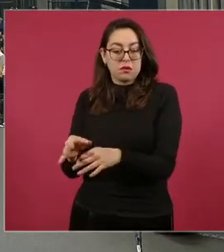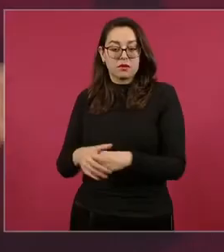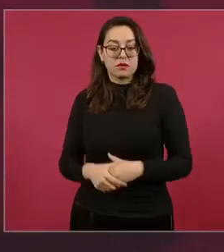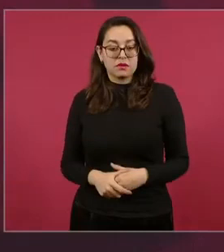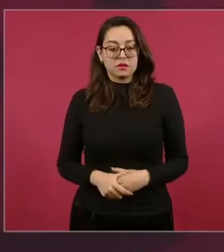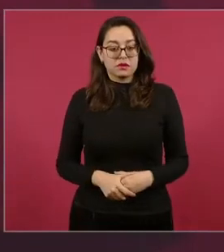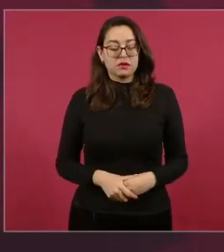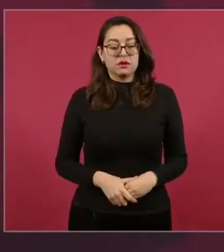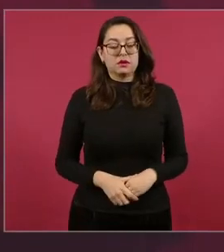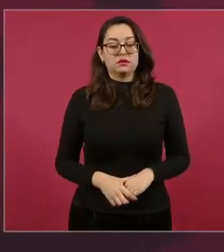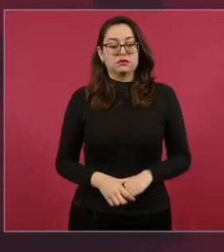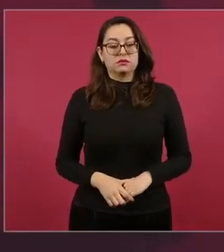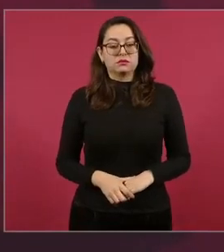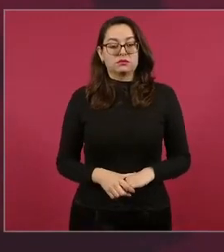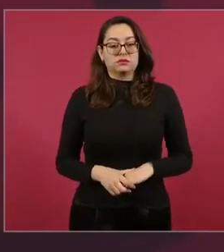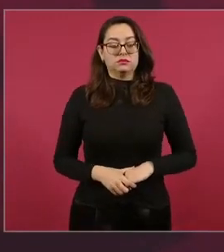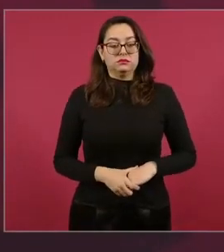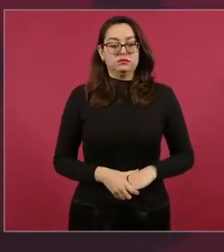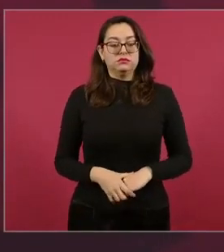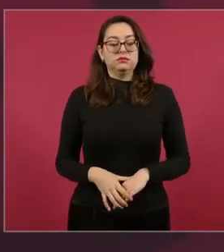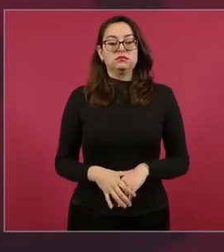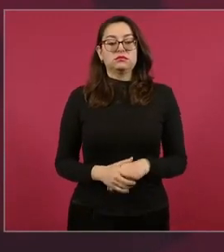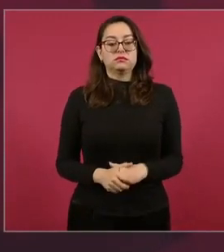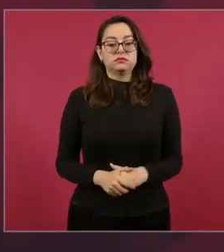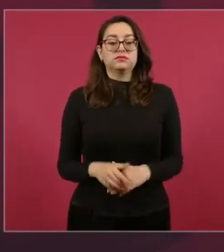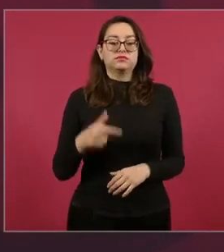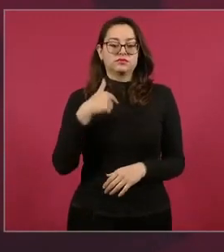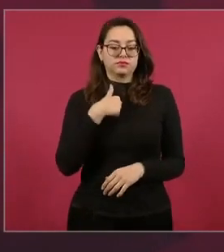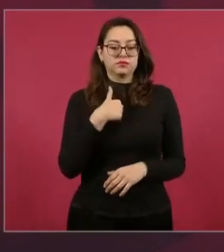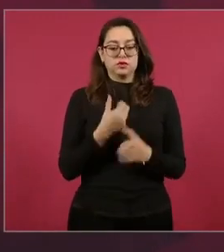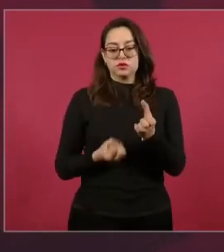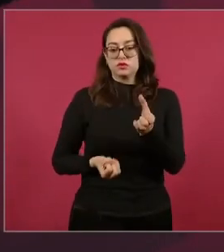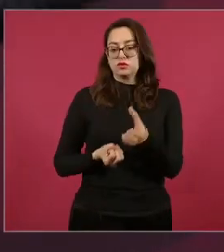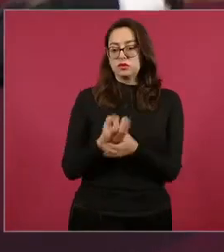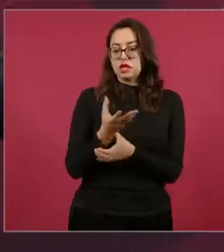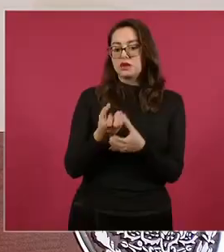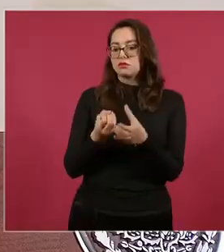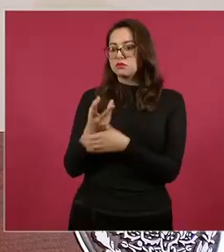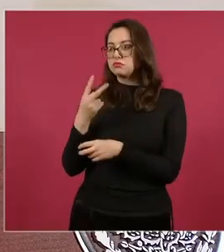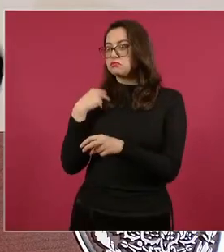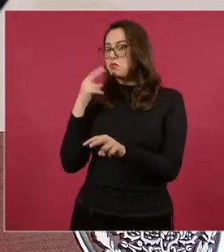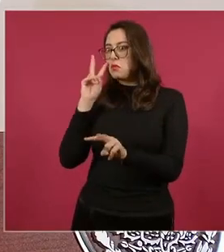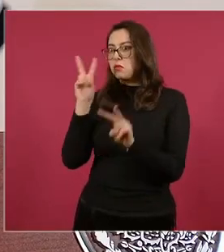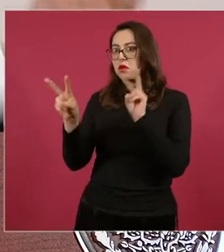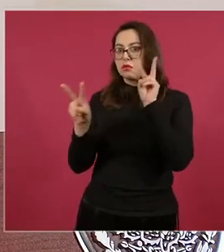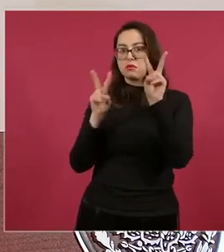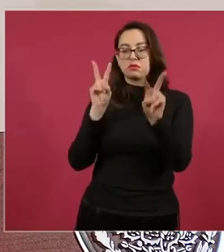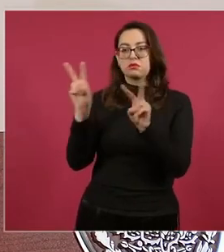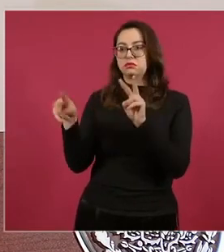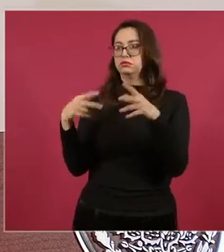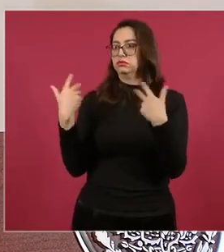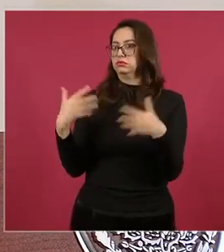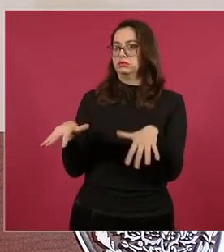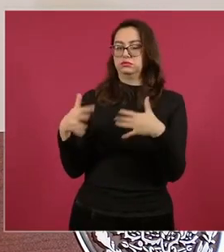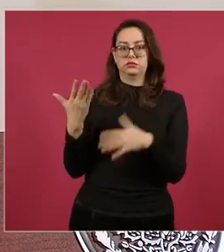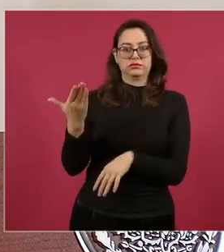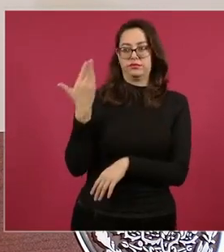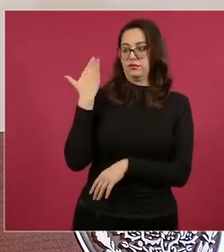y en estos días de diciembre estaba lleno, los Reyes,